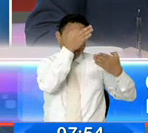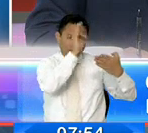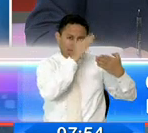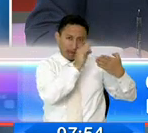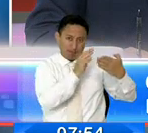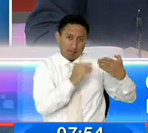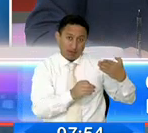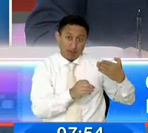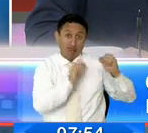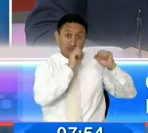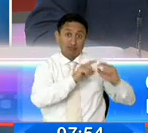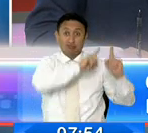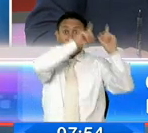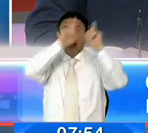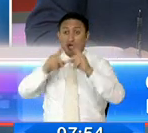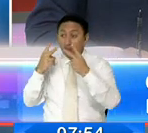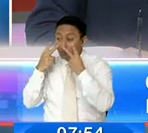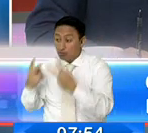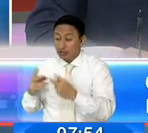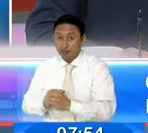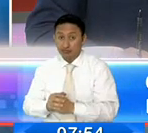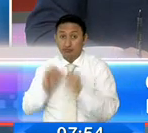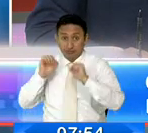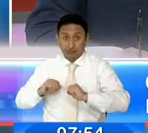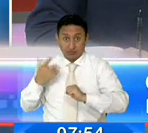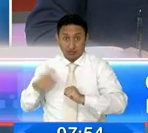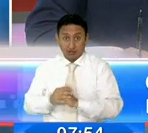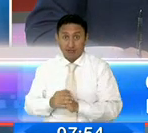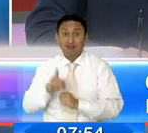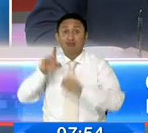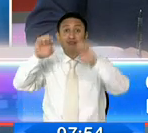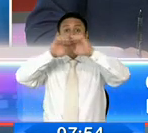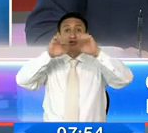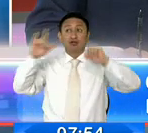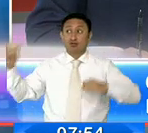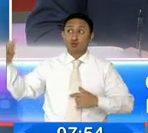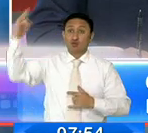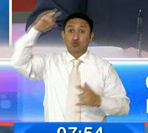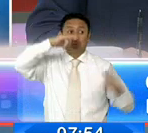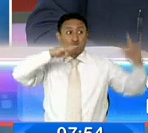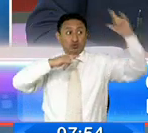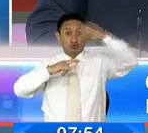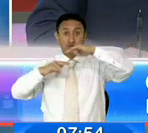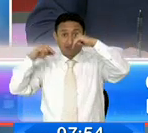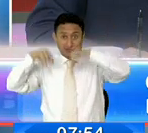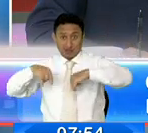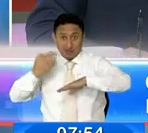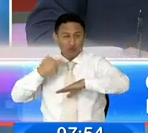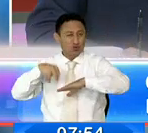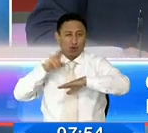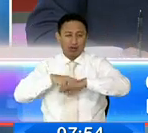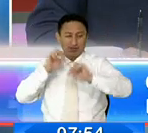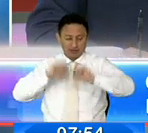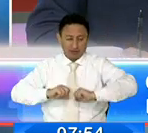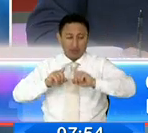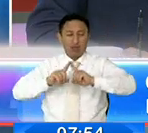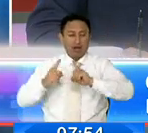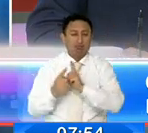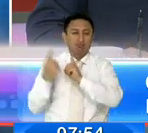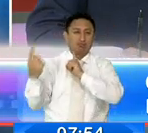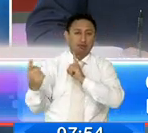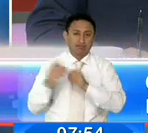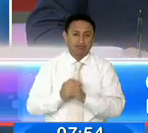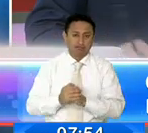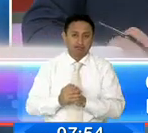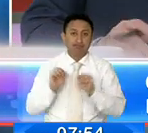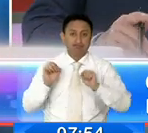hacer presencia. Entonces ya están inaugurando las compañías aéreas sus vuelos, regularizando con el distanciamiento y tienen que